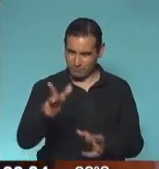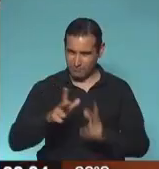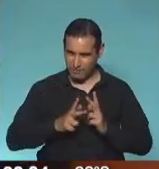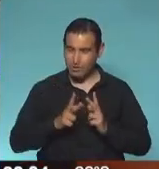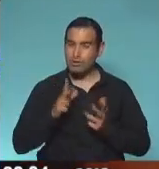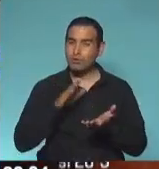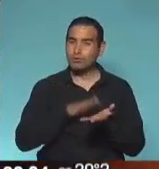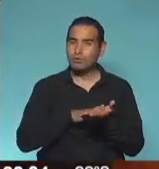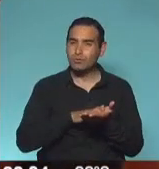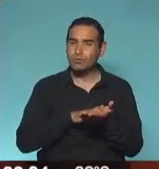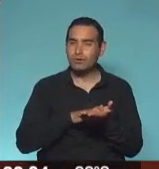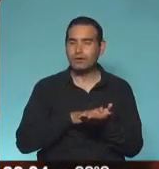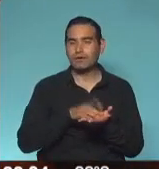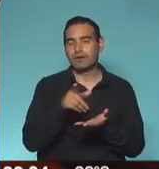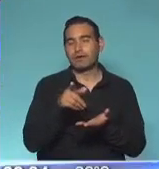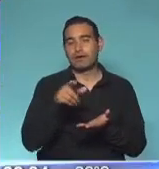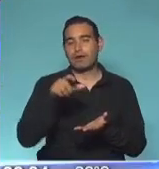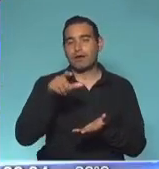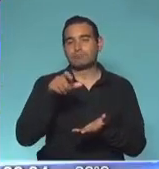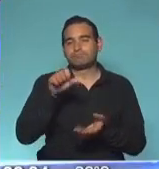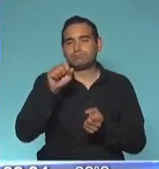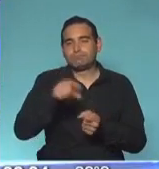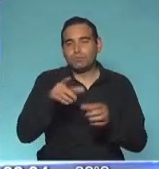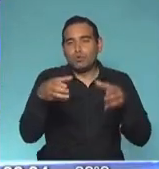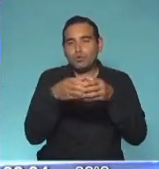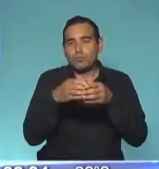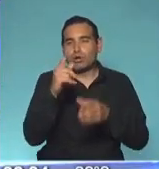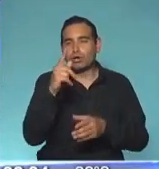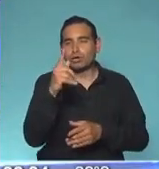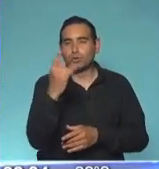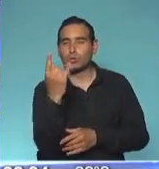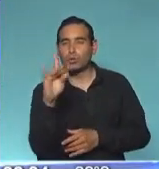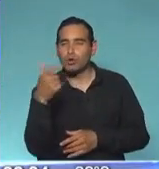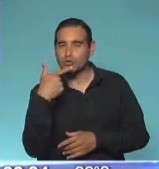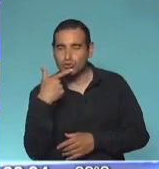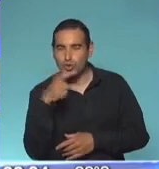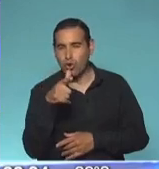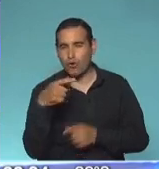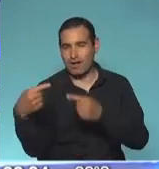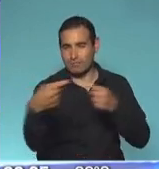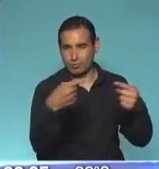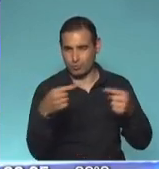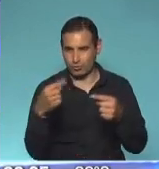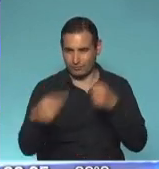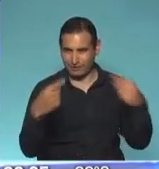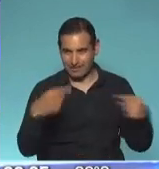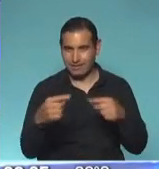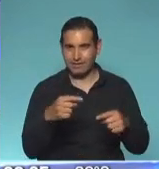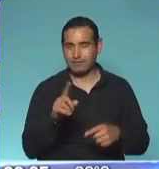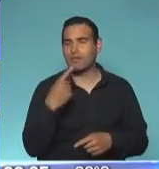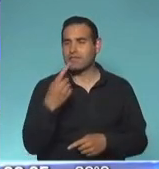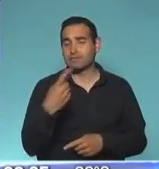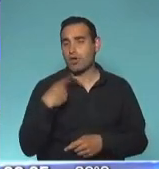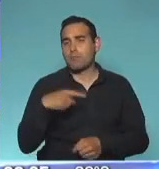respecto a lo que sería la nación kurda y los diferentes enemigos o territorios donde se encuentra. Y esto que marcabas como la imposibilidad